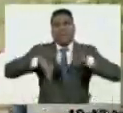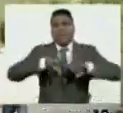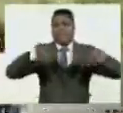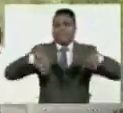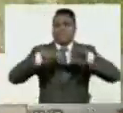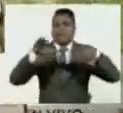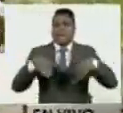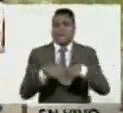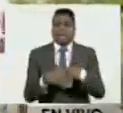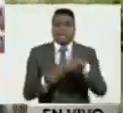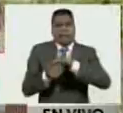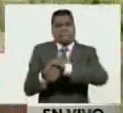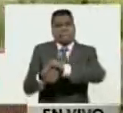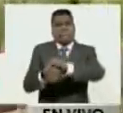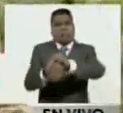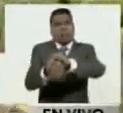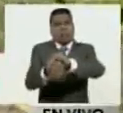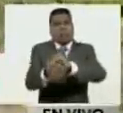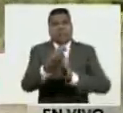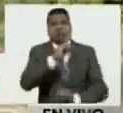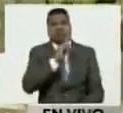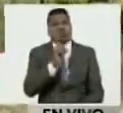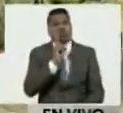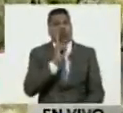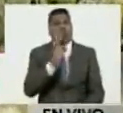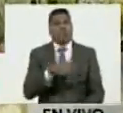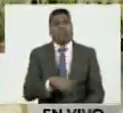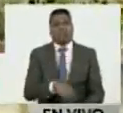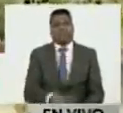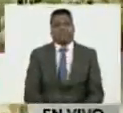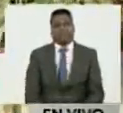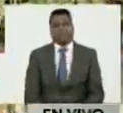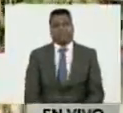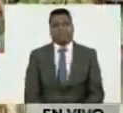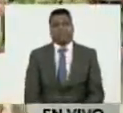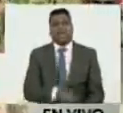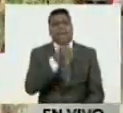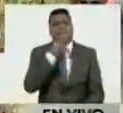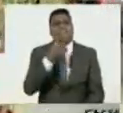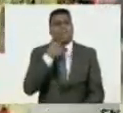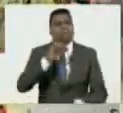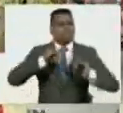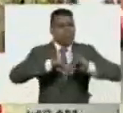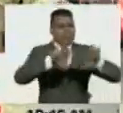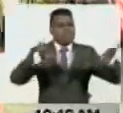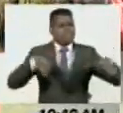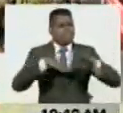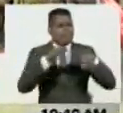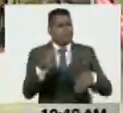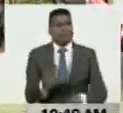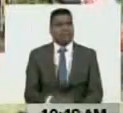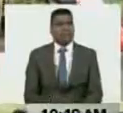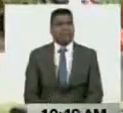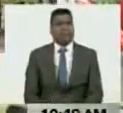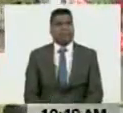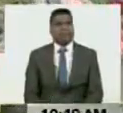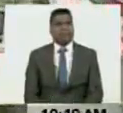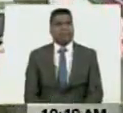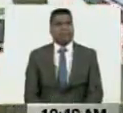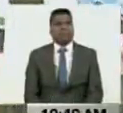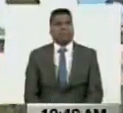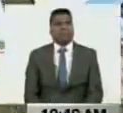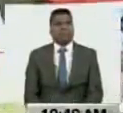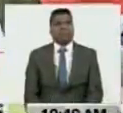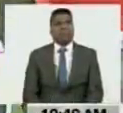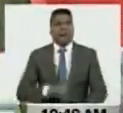de 220.000 personas que visitaron esas hermosas playas de el Parque Nacional